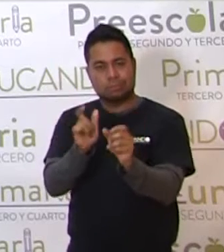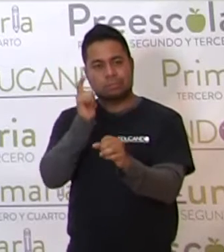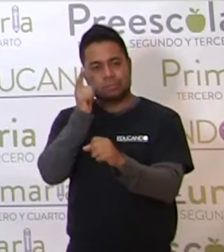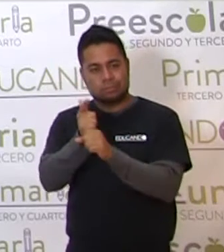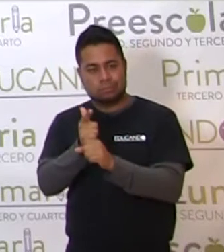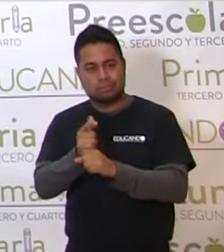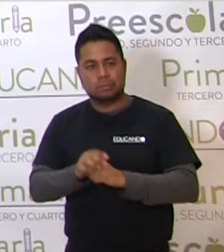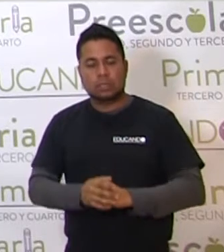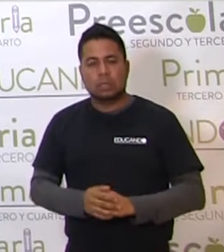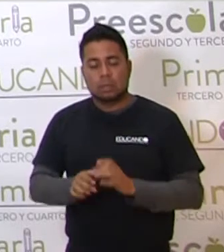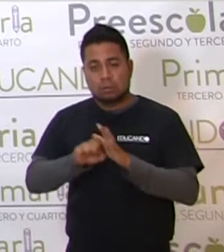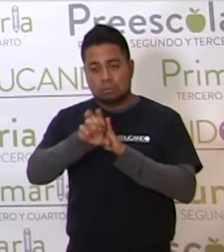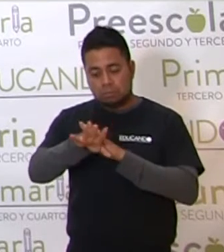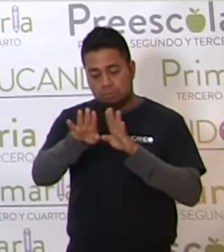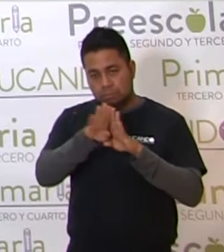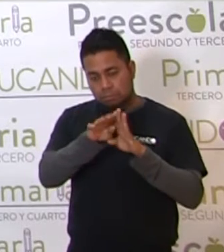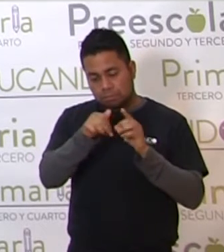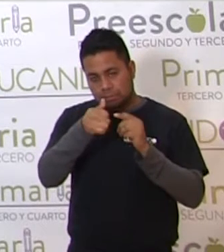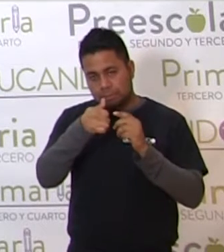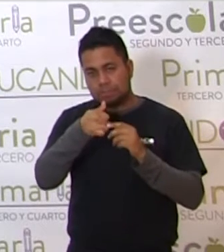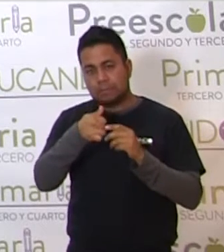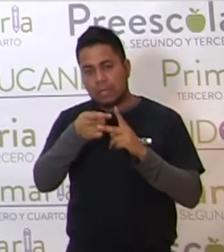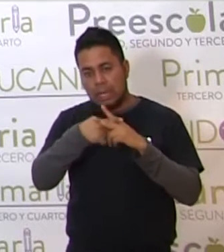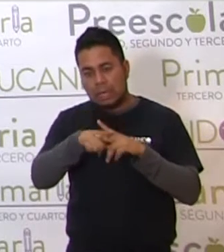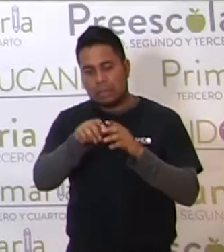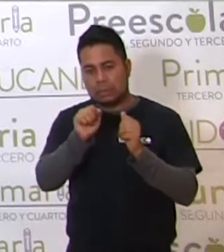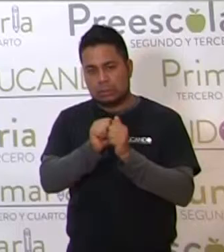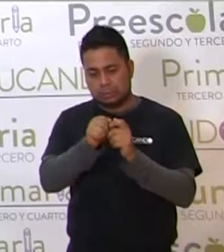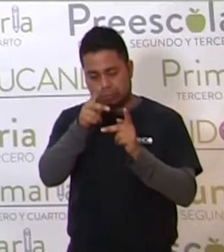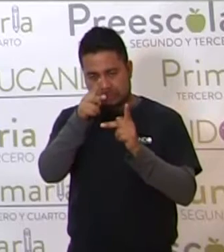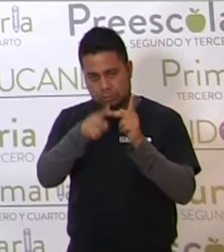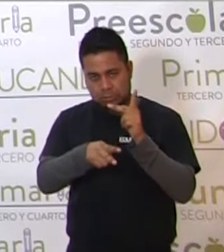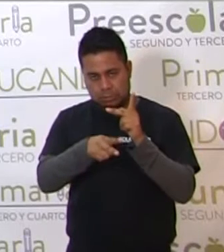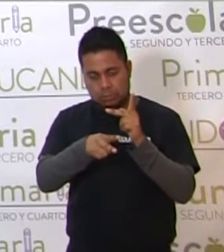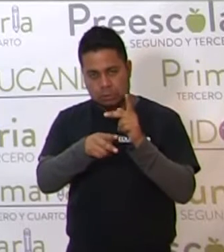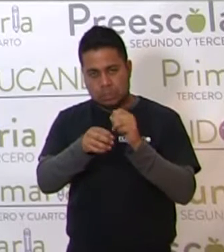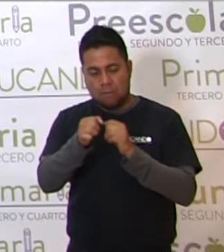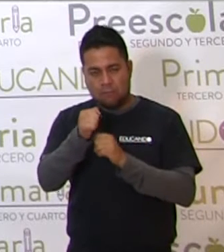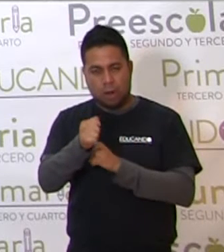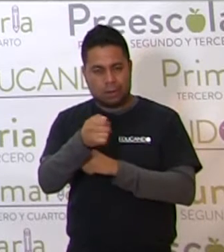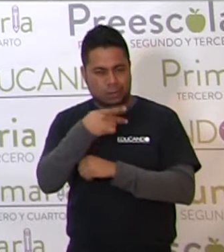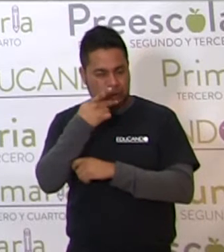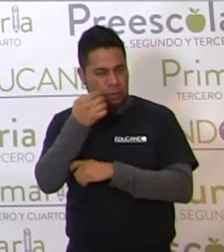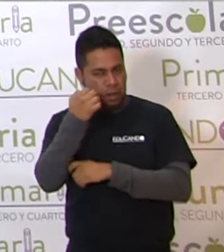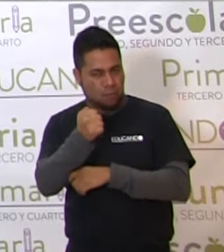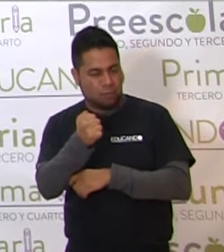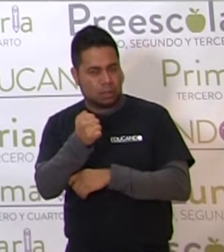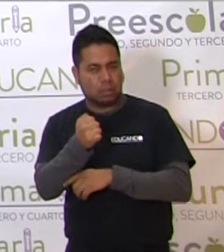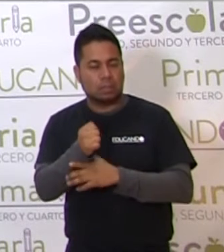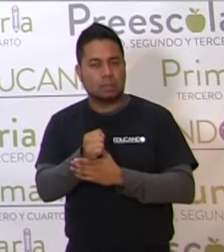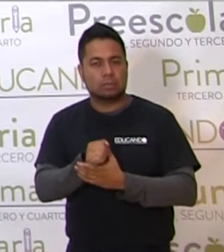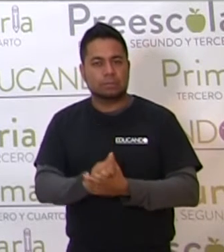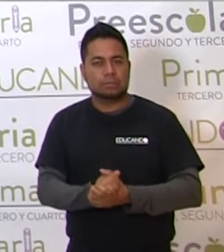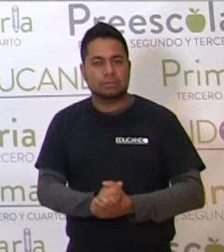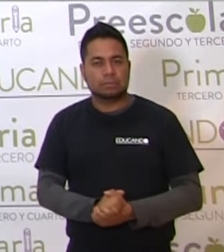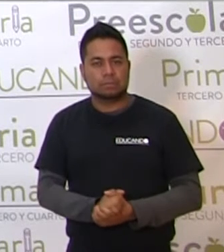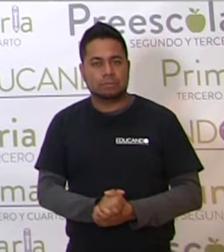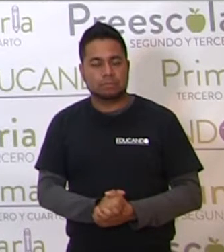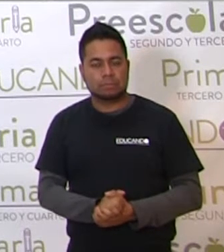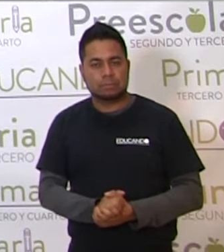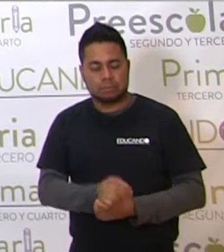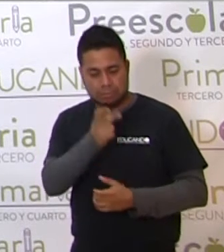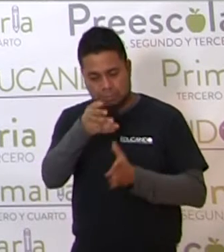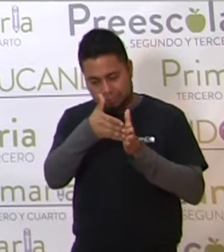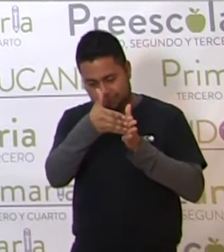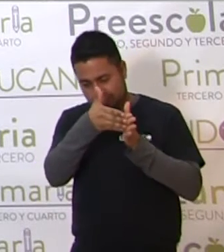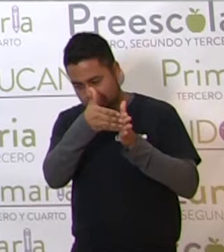que a partir de la sílaba más fuerte que es la sílaba tónica es donde vamos